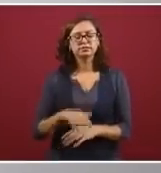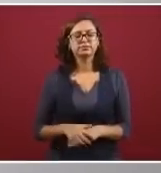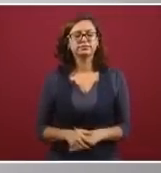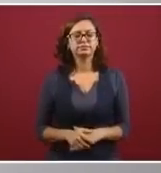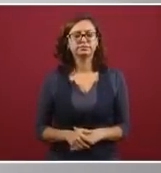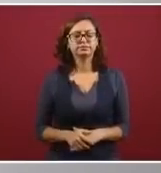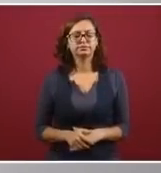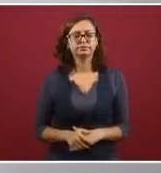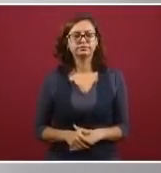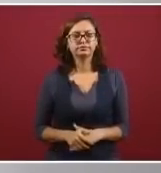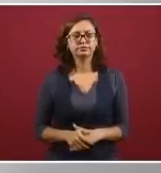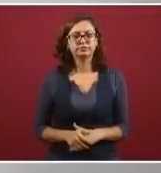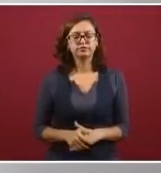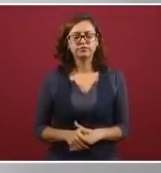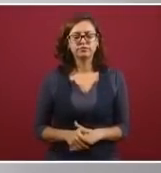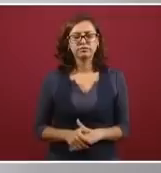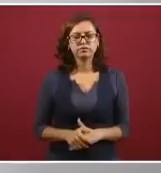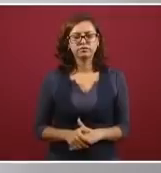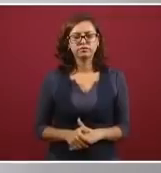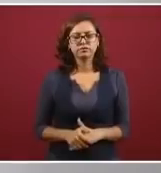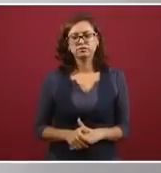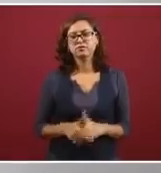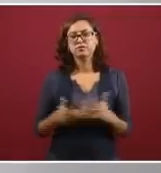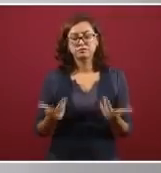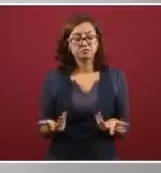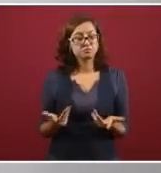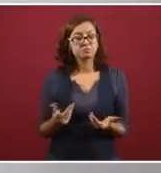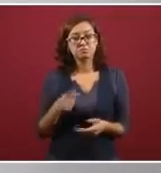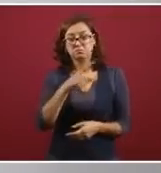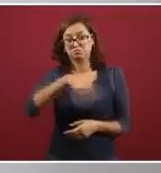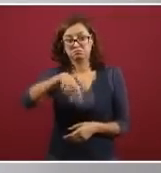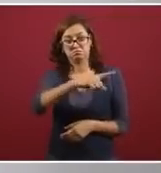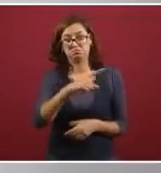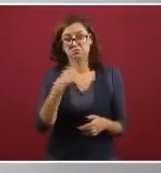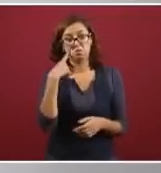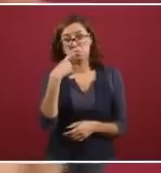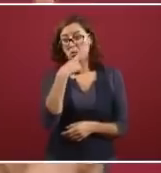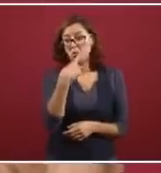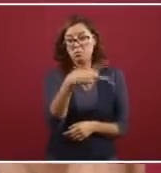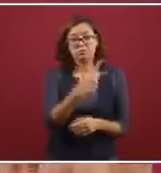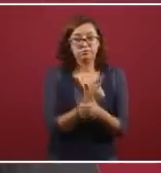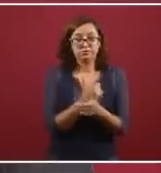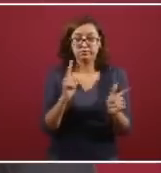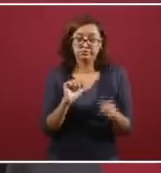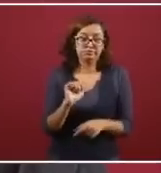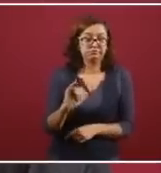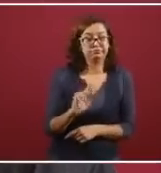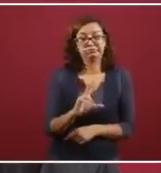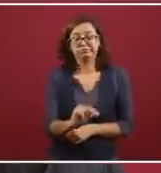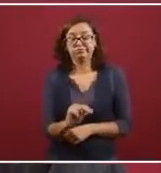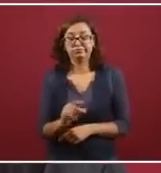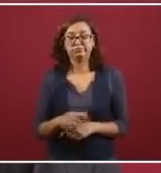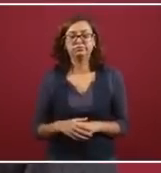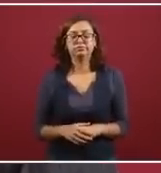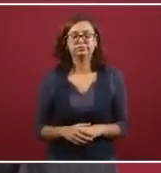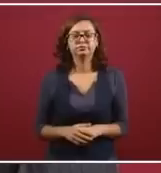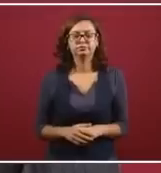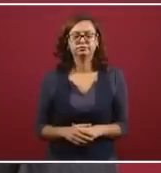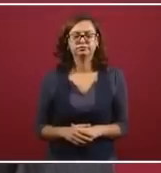y ellos libremente tienen que decidir. Ese es el procedimiento. Entonces,